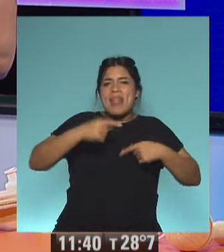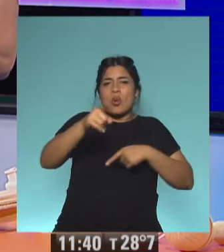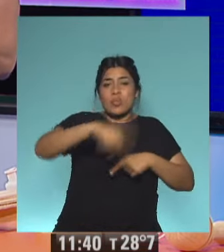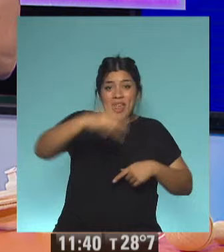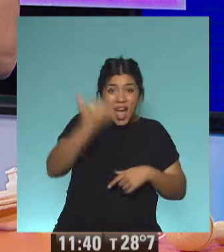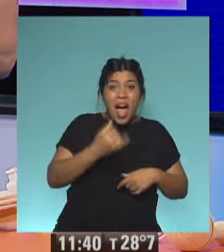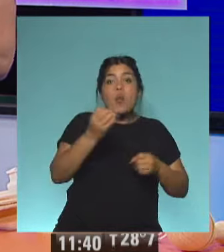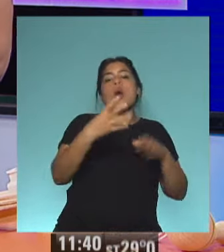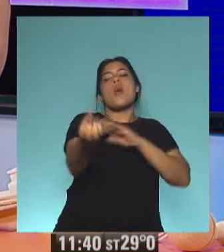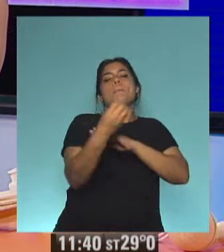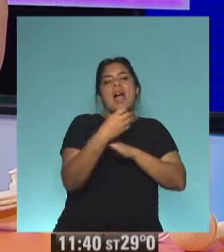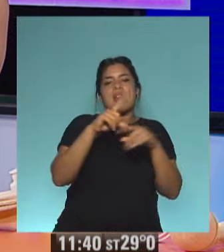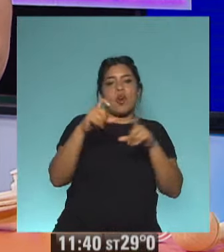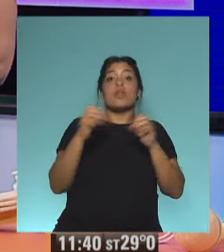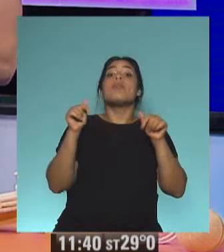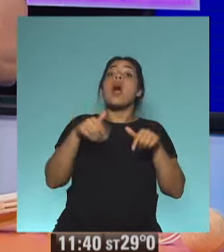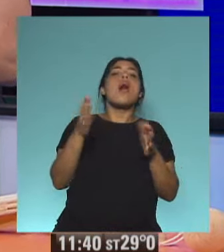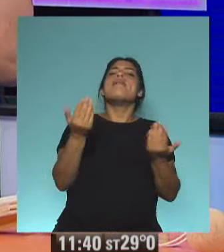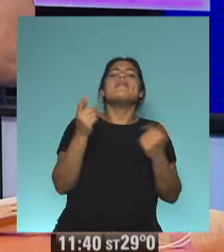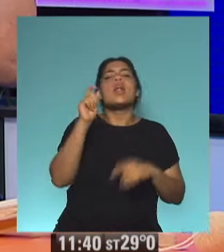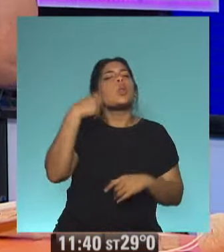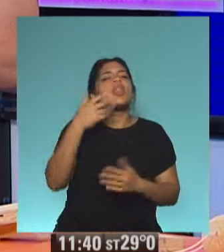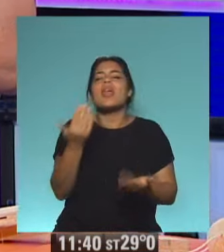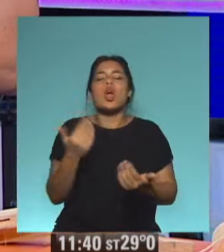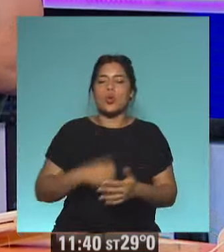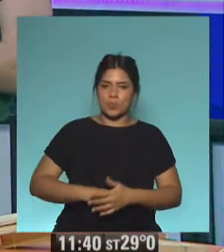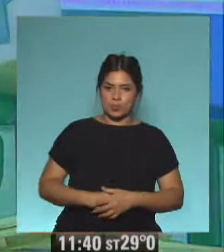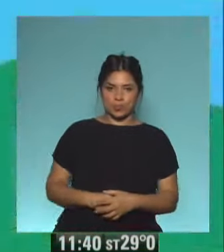pantalla de TV Pública. Pero ahora nos vamos a ver un pequeño consejito.